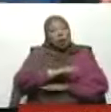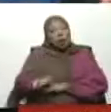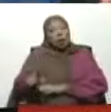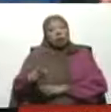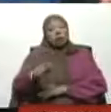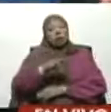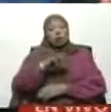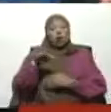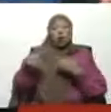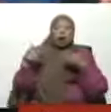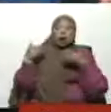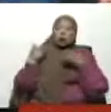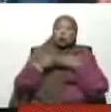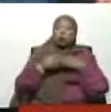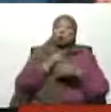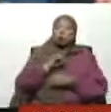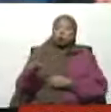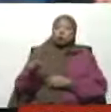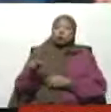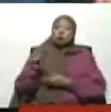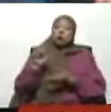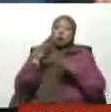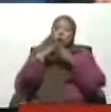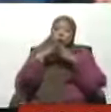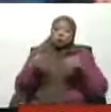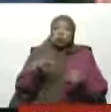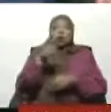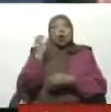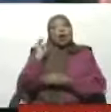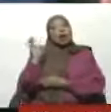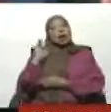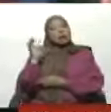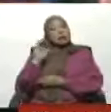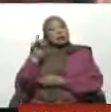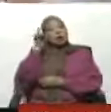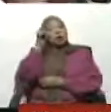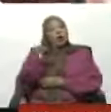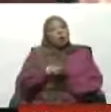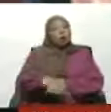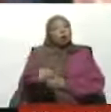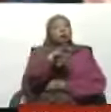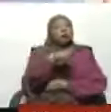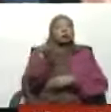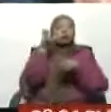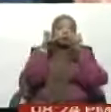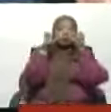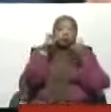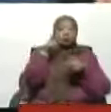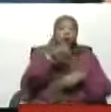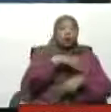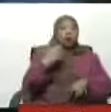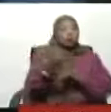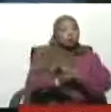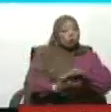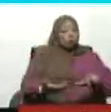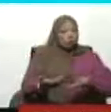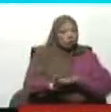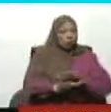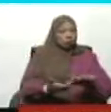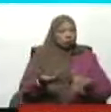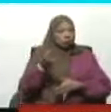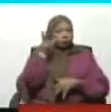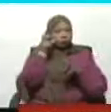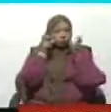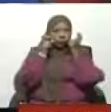dé un regaño a todos y que nos mande a todo el mundo a las asambleas populares a escuchar a nuestro pueblo, a sus problemas, y